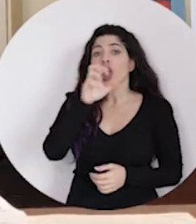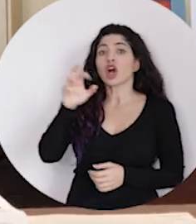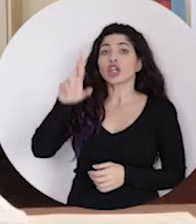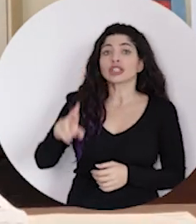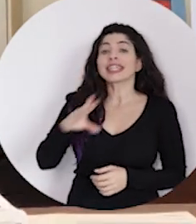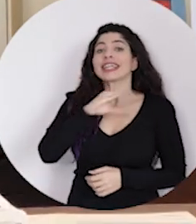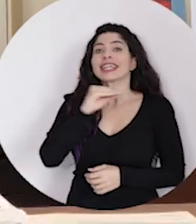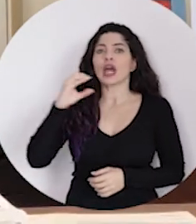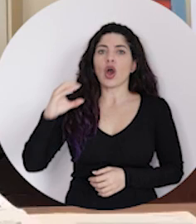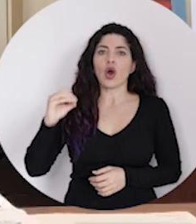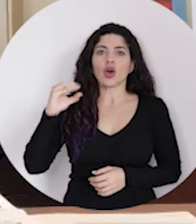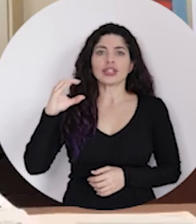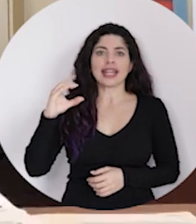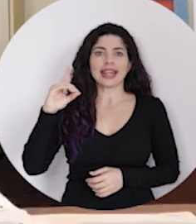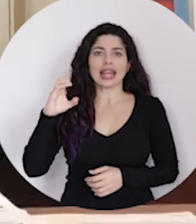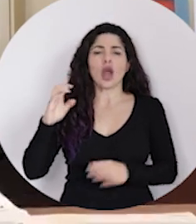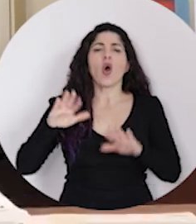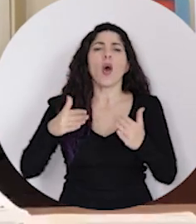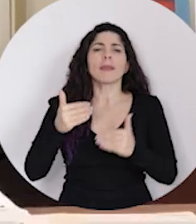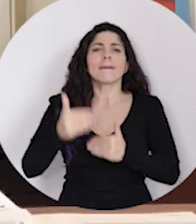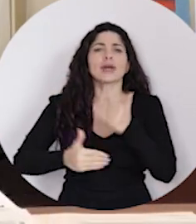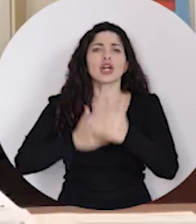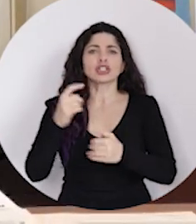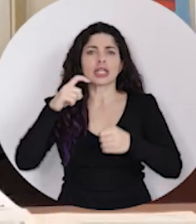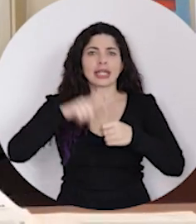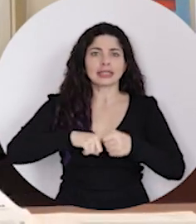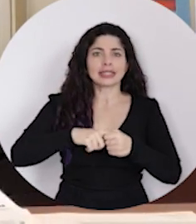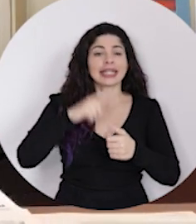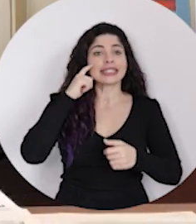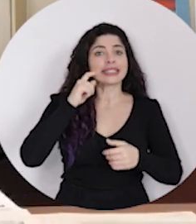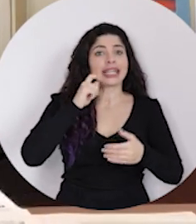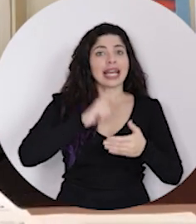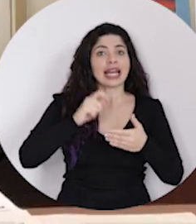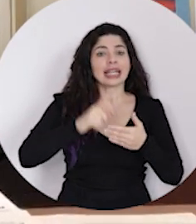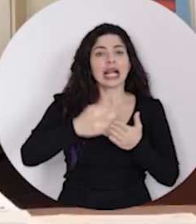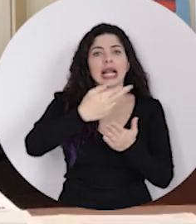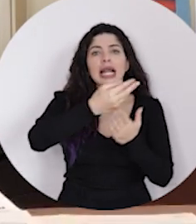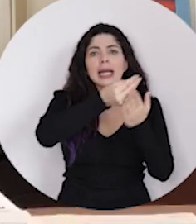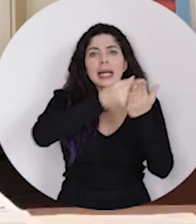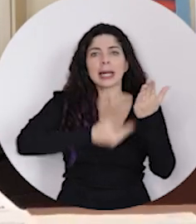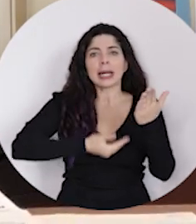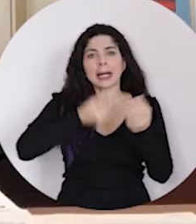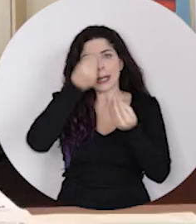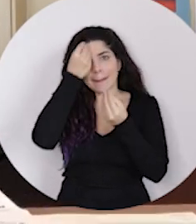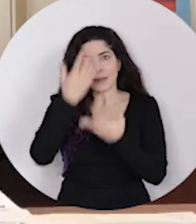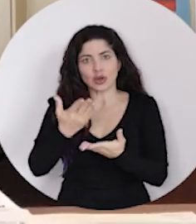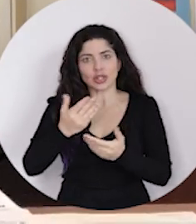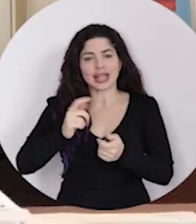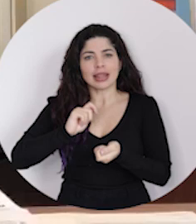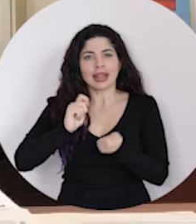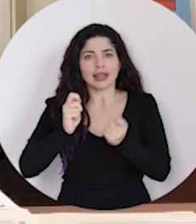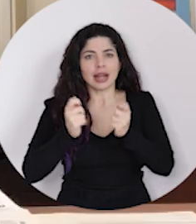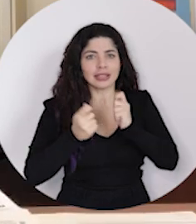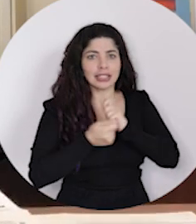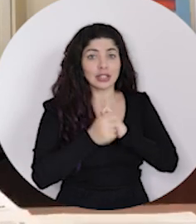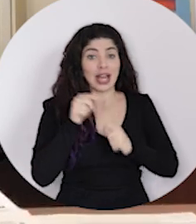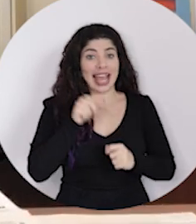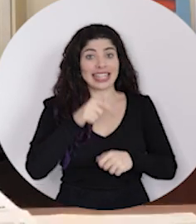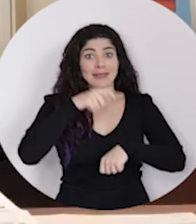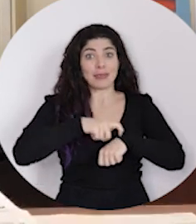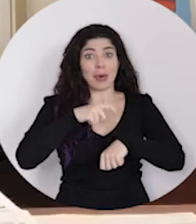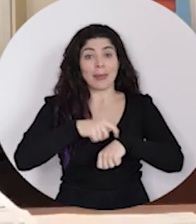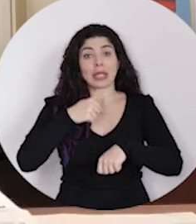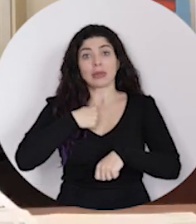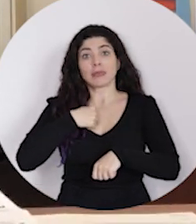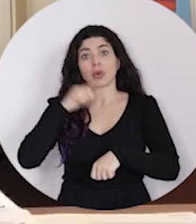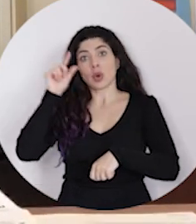informe Costa Rica and the OECD Accession Process, Secretariat Transition Report. En este se detalla el estado en